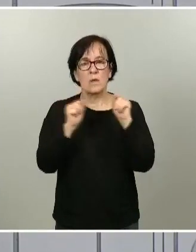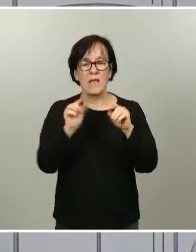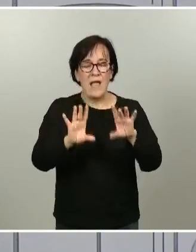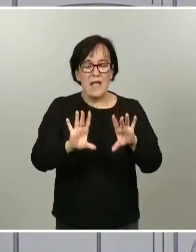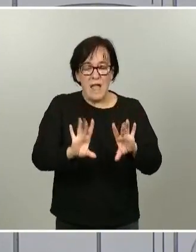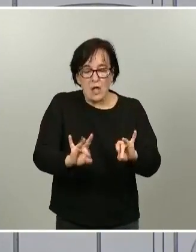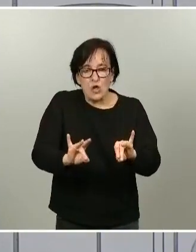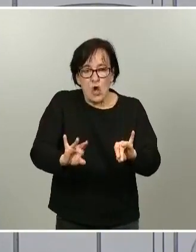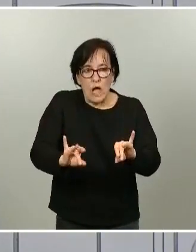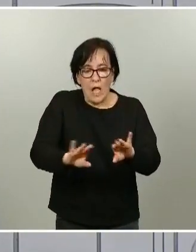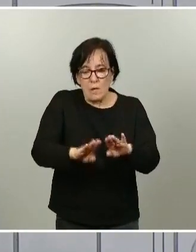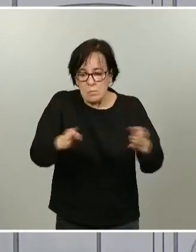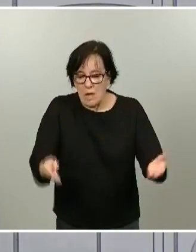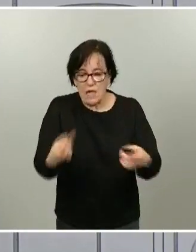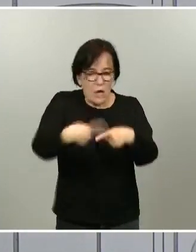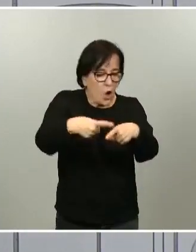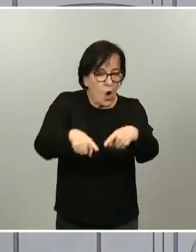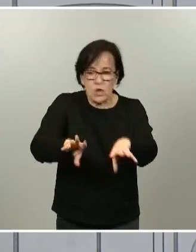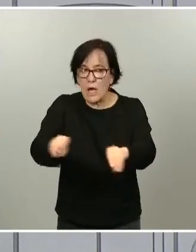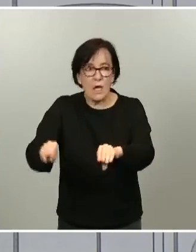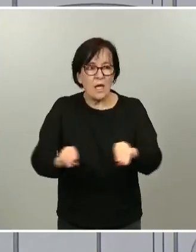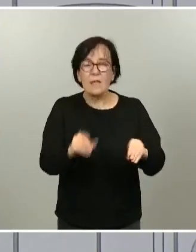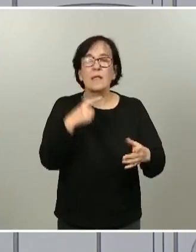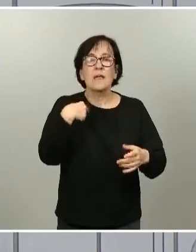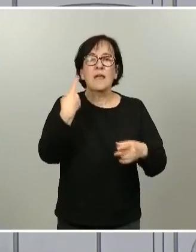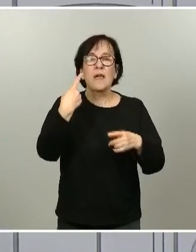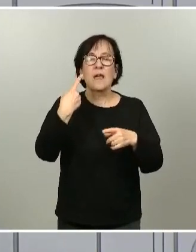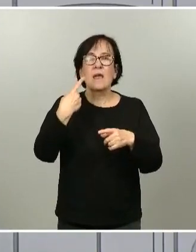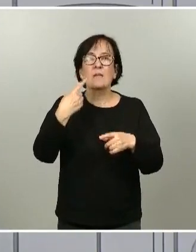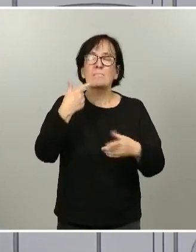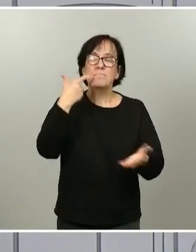superficies. Es difícil de valorar cuando una persona está